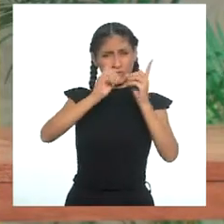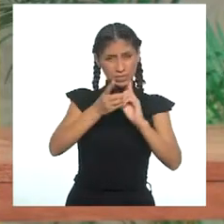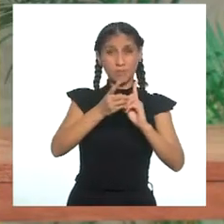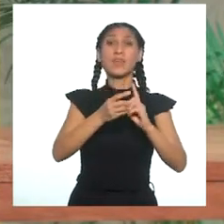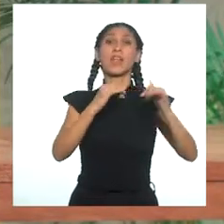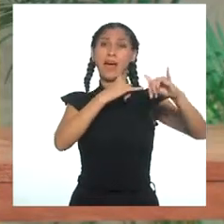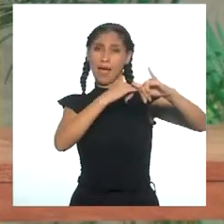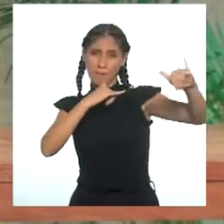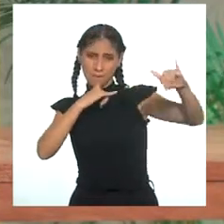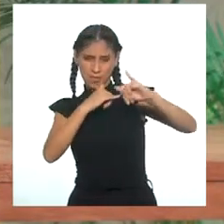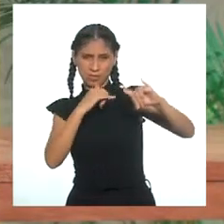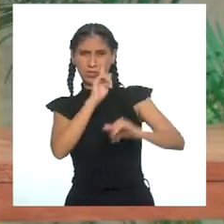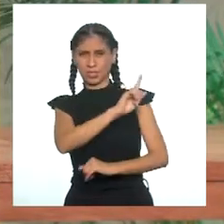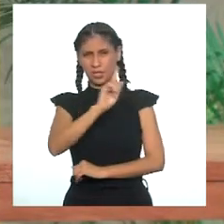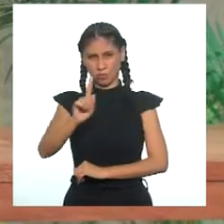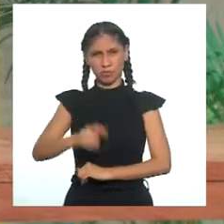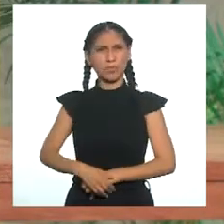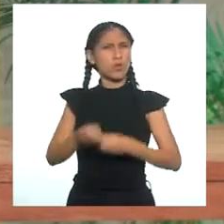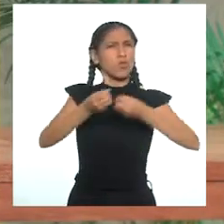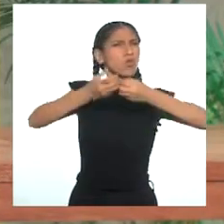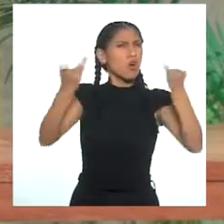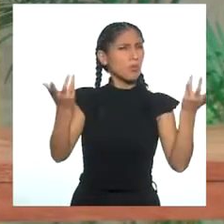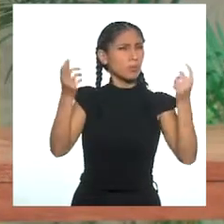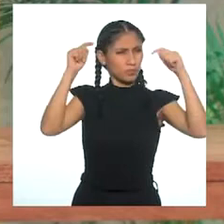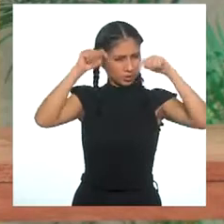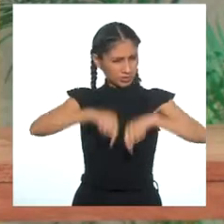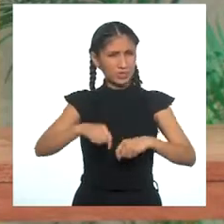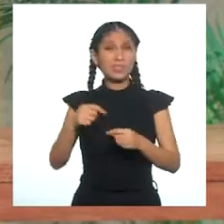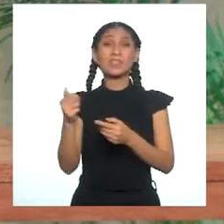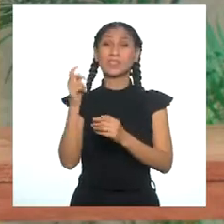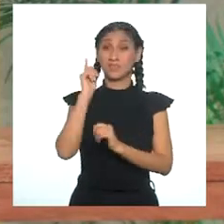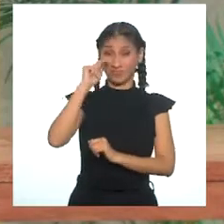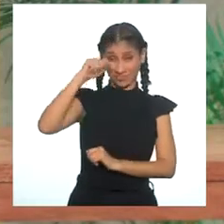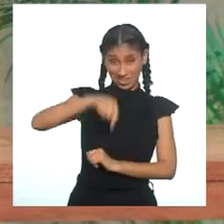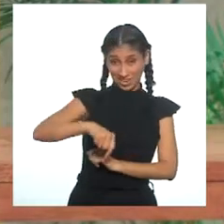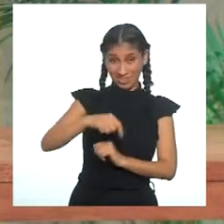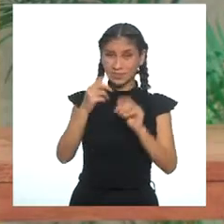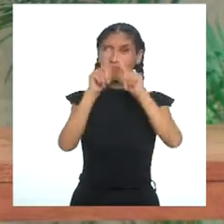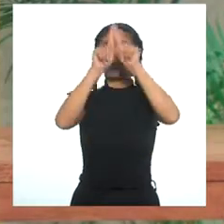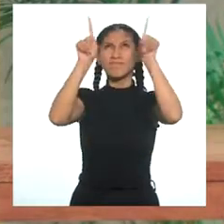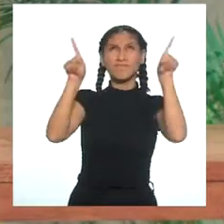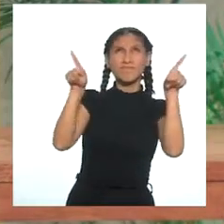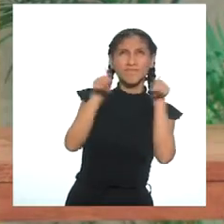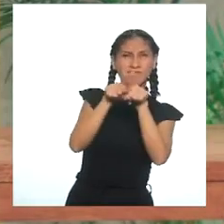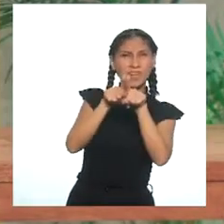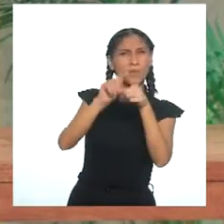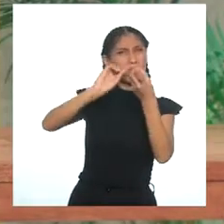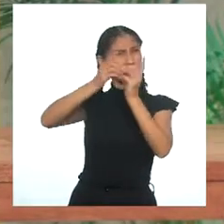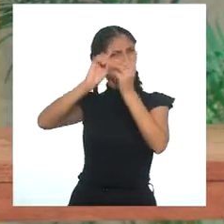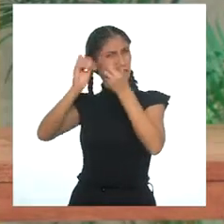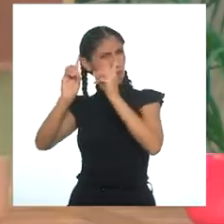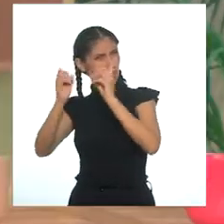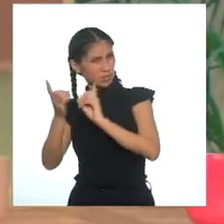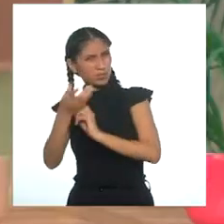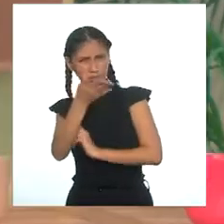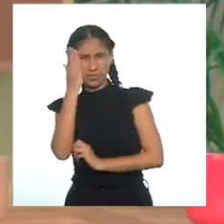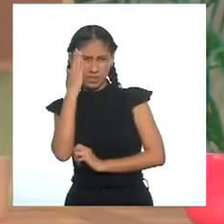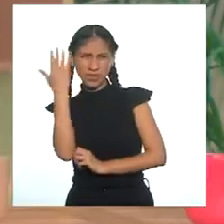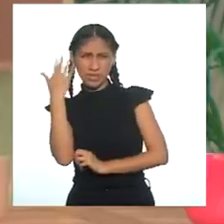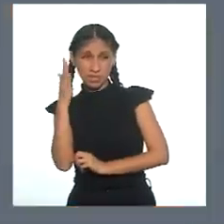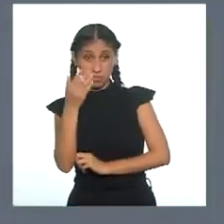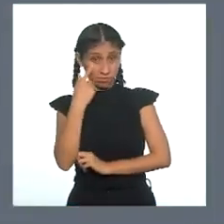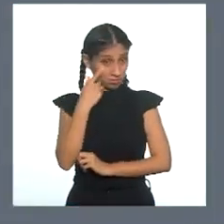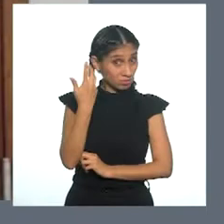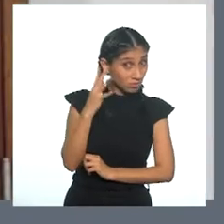lado. ¿Cómo lo haremos? Pues con la ayuda de esta tabla de conversión, que de hecho ya la conocen. ¿La conocen,